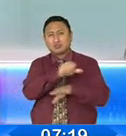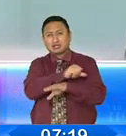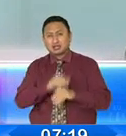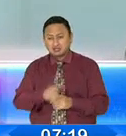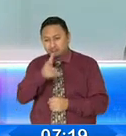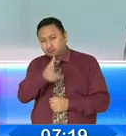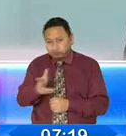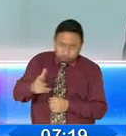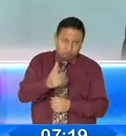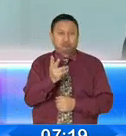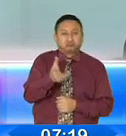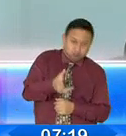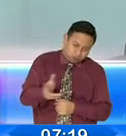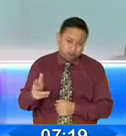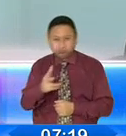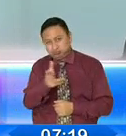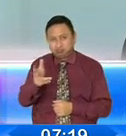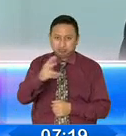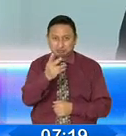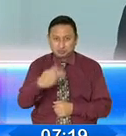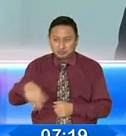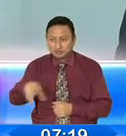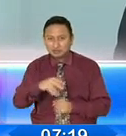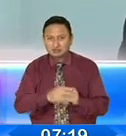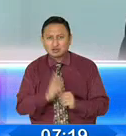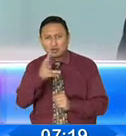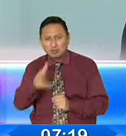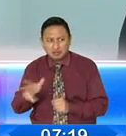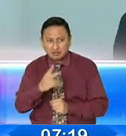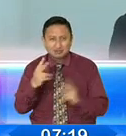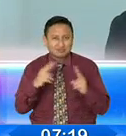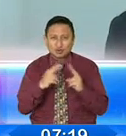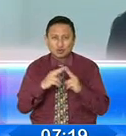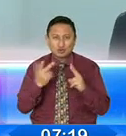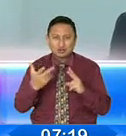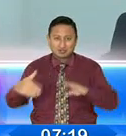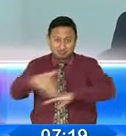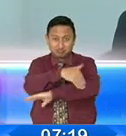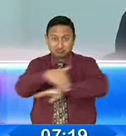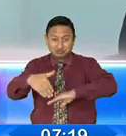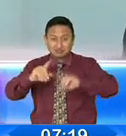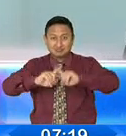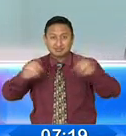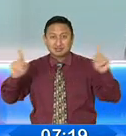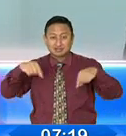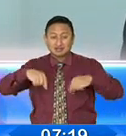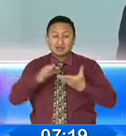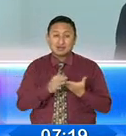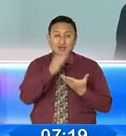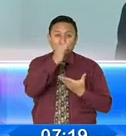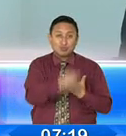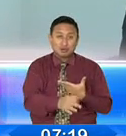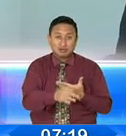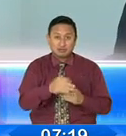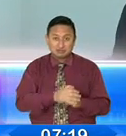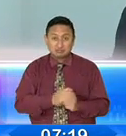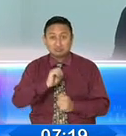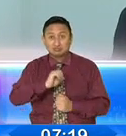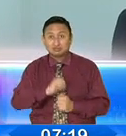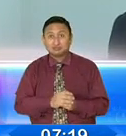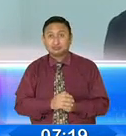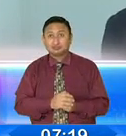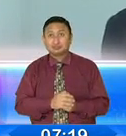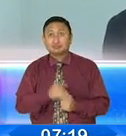encanta, para estar en los caminos que no son las autopistas. Se pasa por los pueblos y pasa por